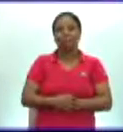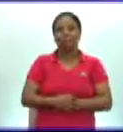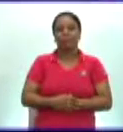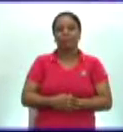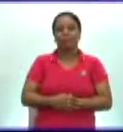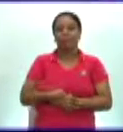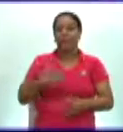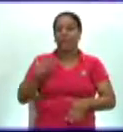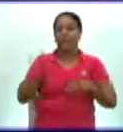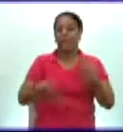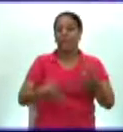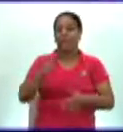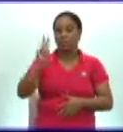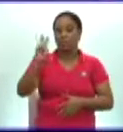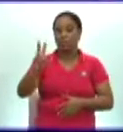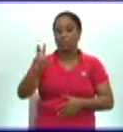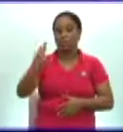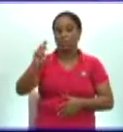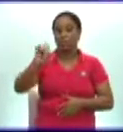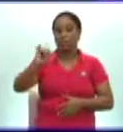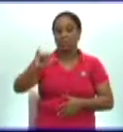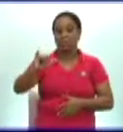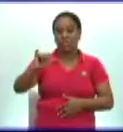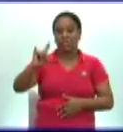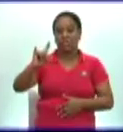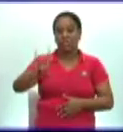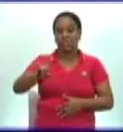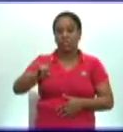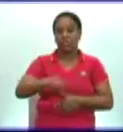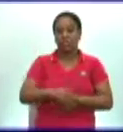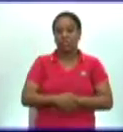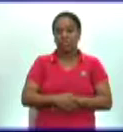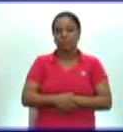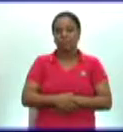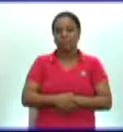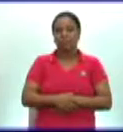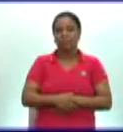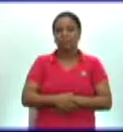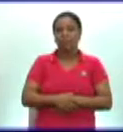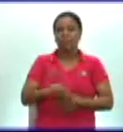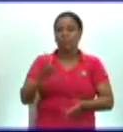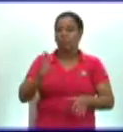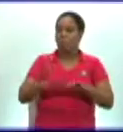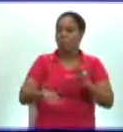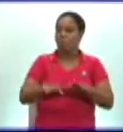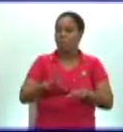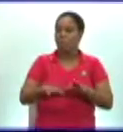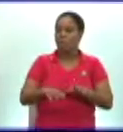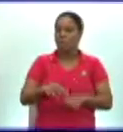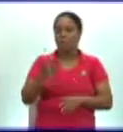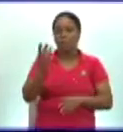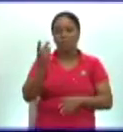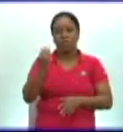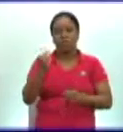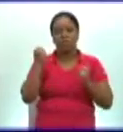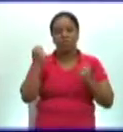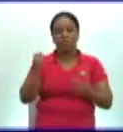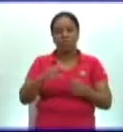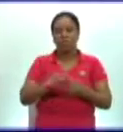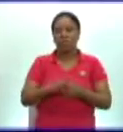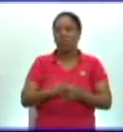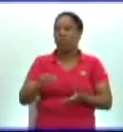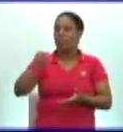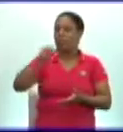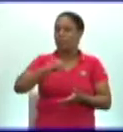La actividad 269 compara los valores de la fuerza de gravedad ejercida sobre